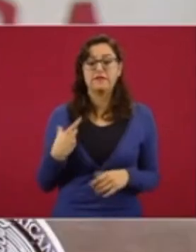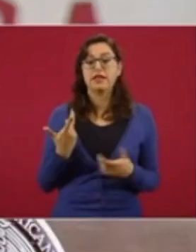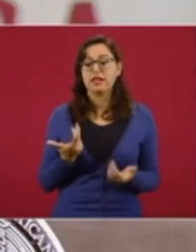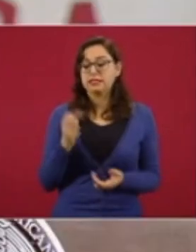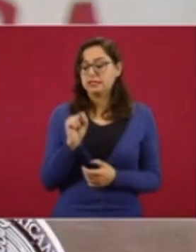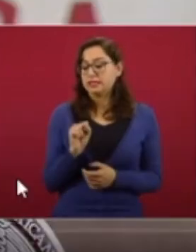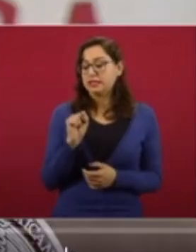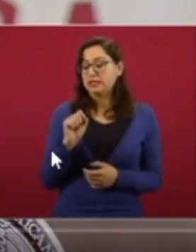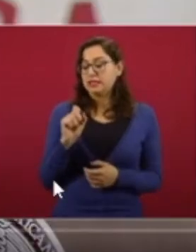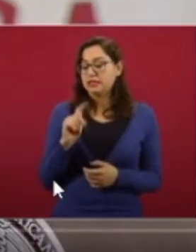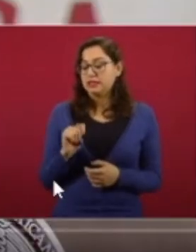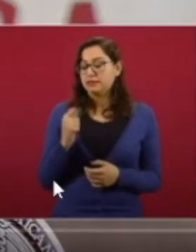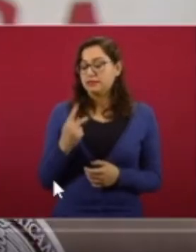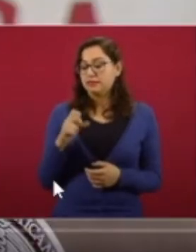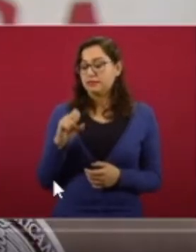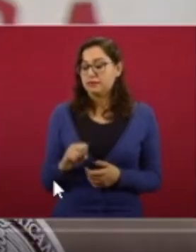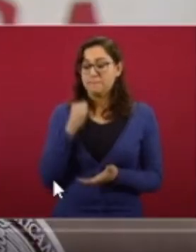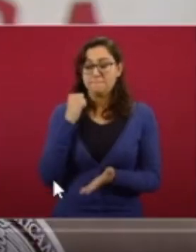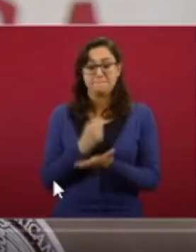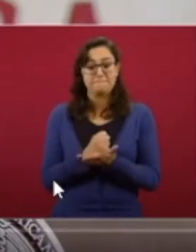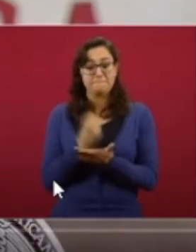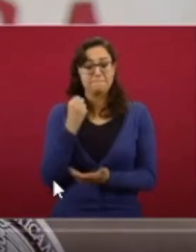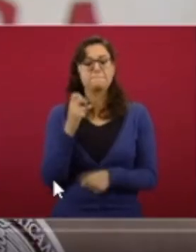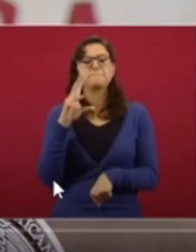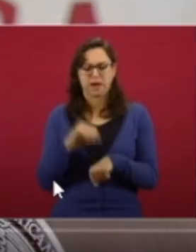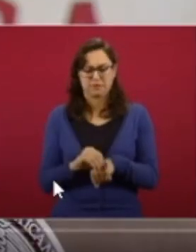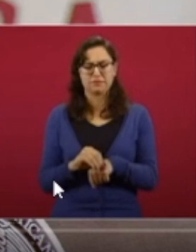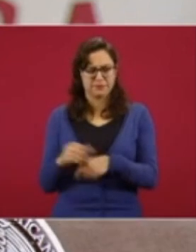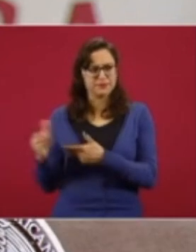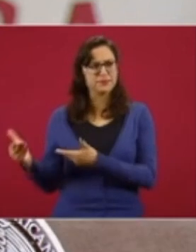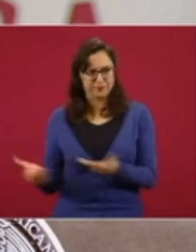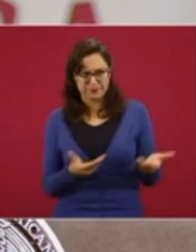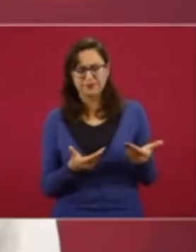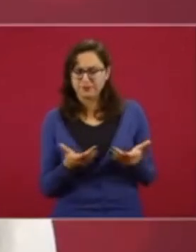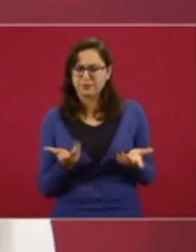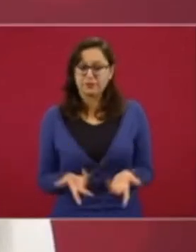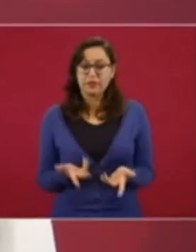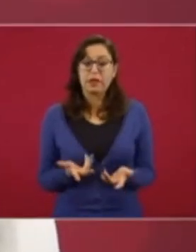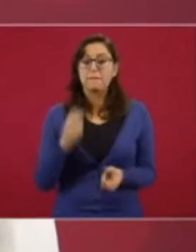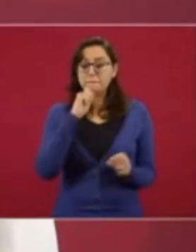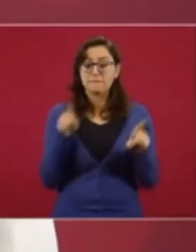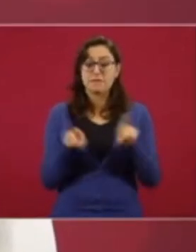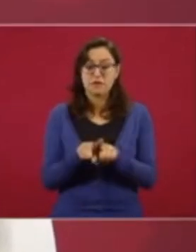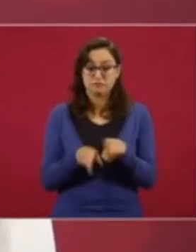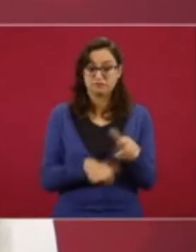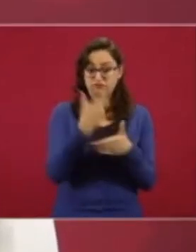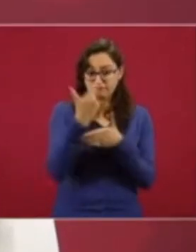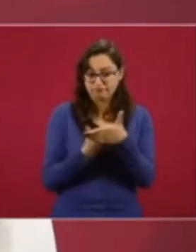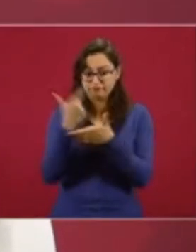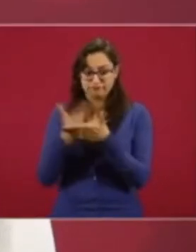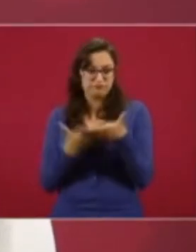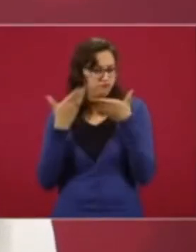la secretaría del trabajo y previsión social y formarán parte de un padrón público disponible